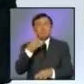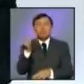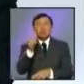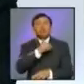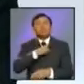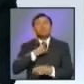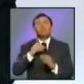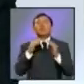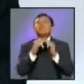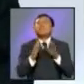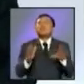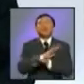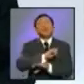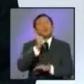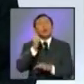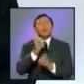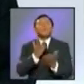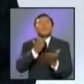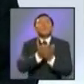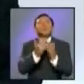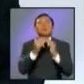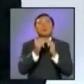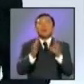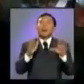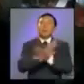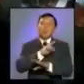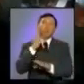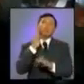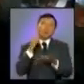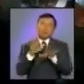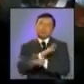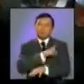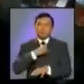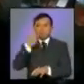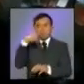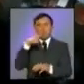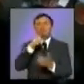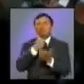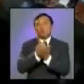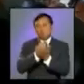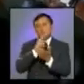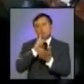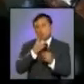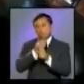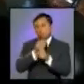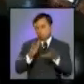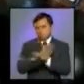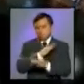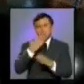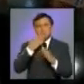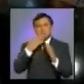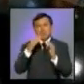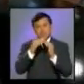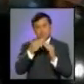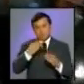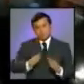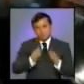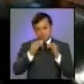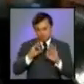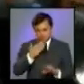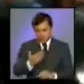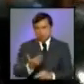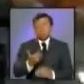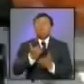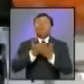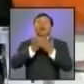la gran mayoría de este país no sabe que se acaba de descubrir la gran mentira y el teatro Televisa pan